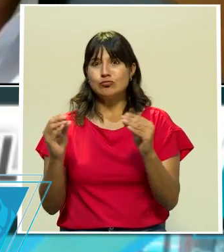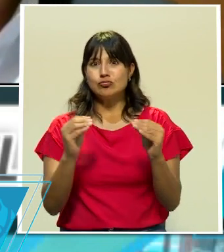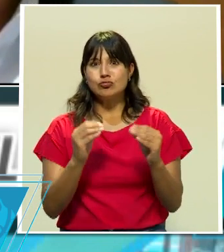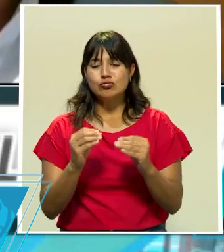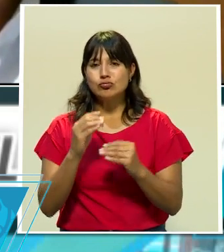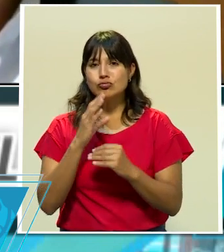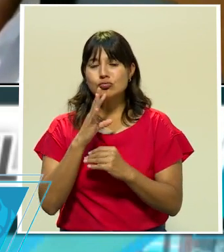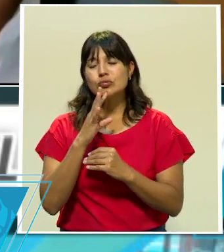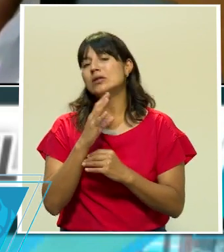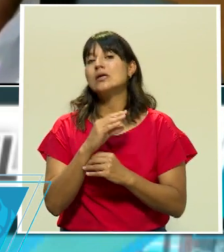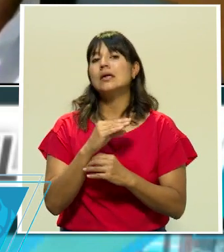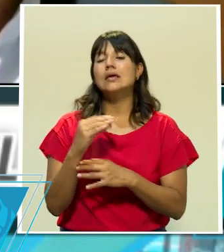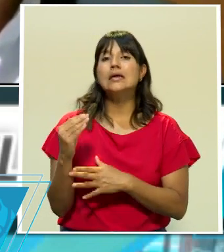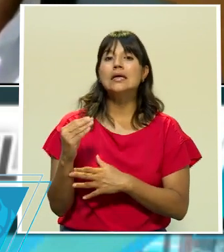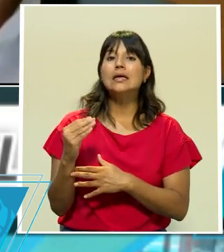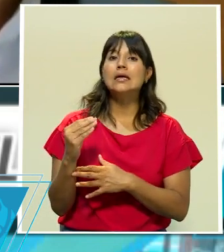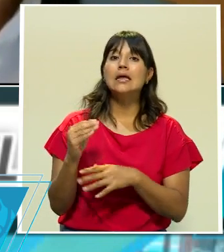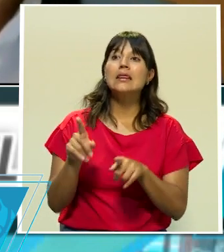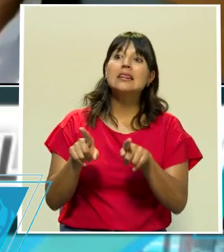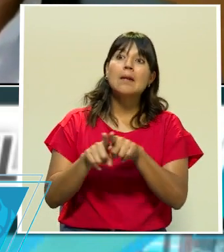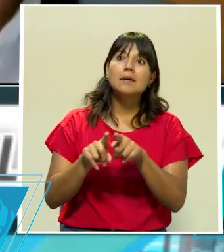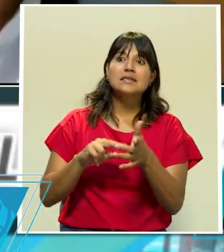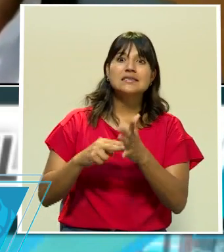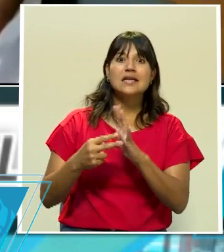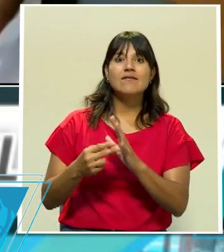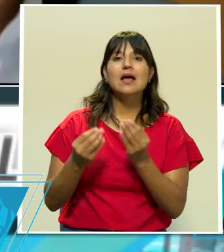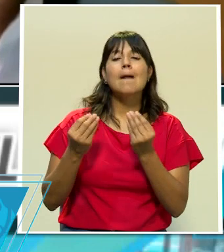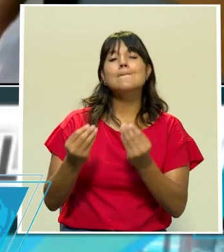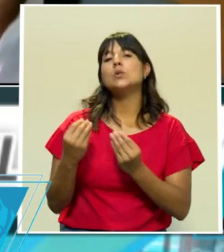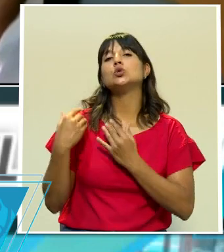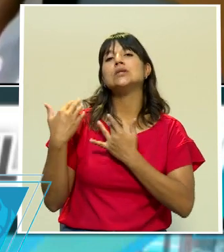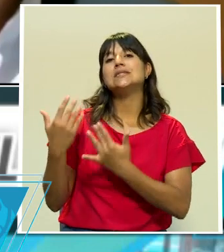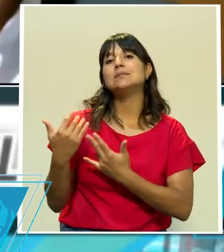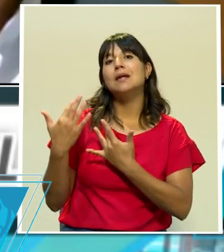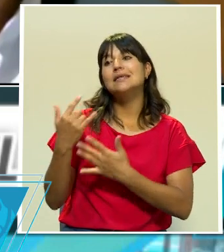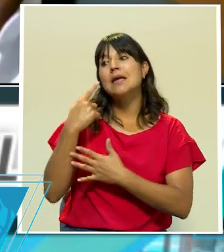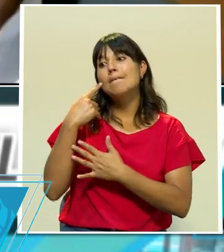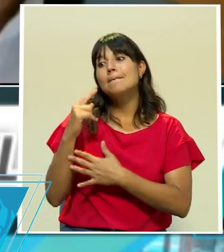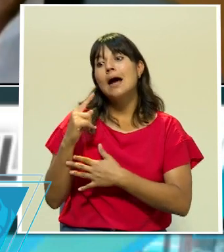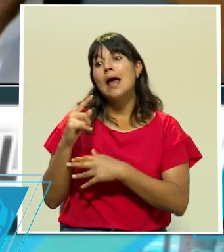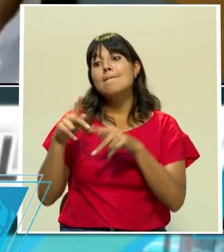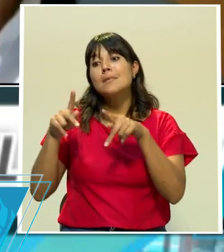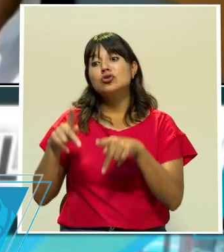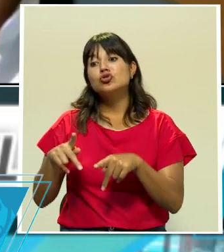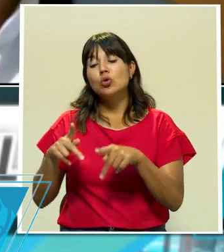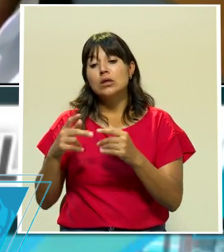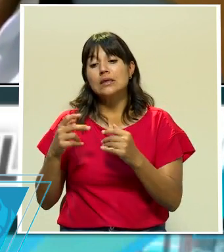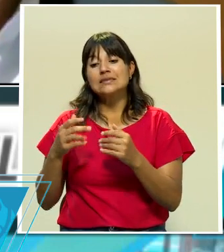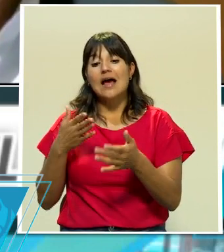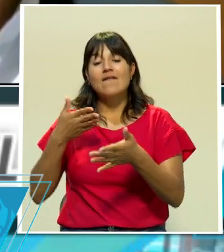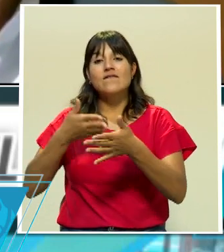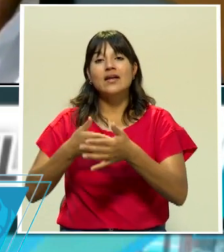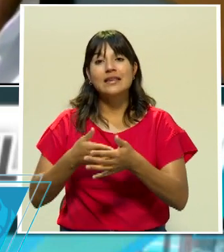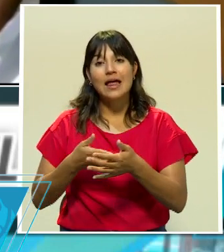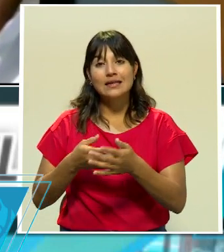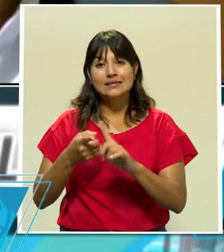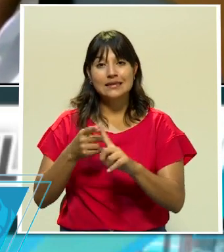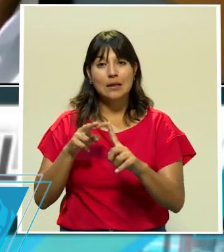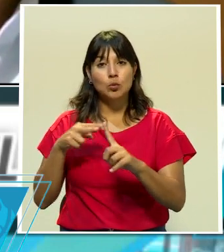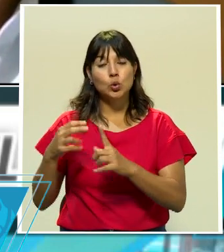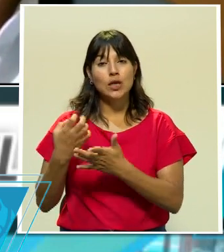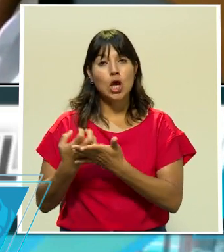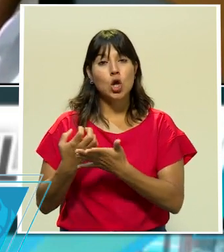no decirlo, de las personas más necesitadas, las que realmente se han visto afectadas por el COVID en este